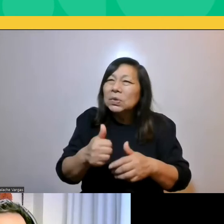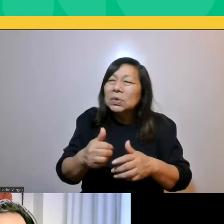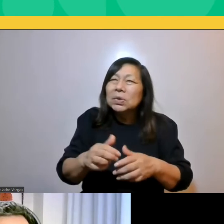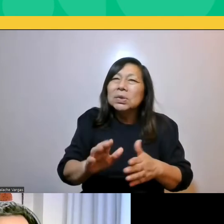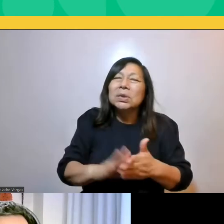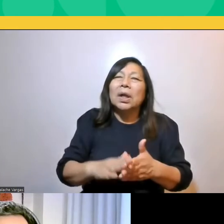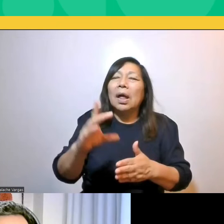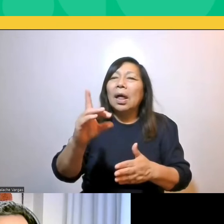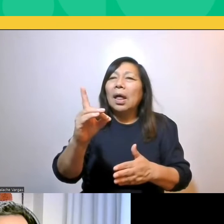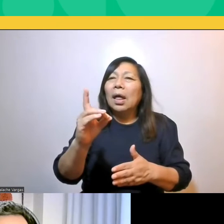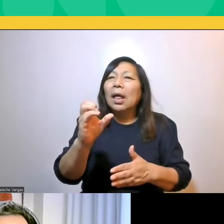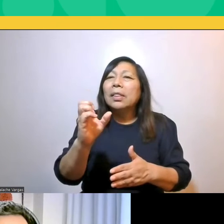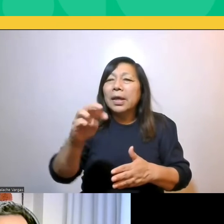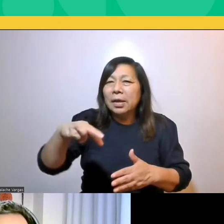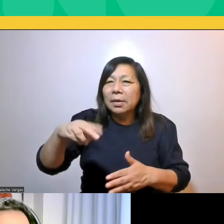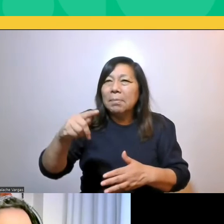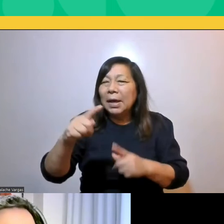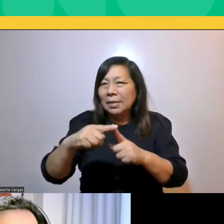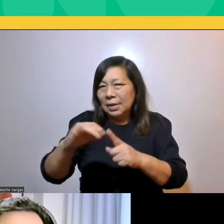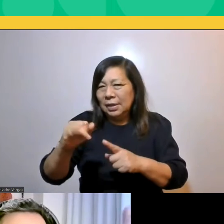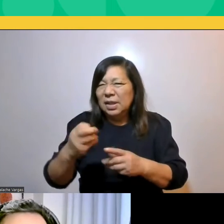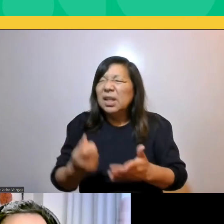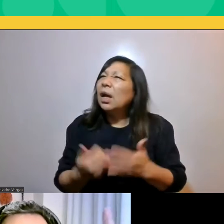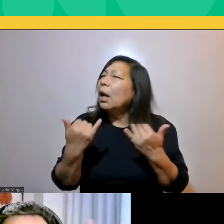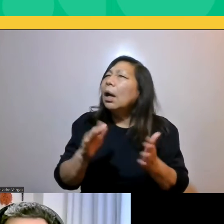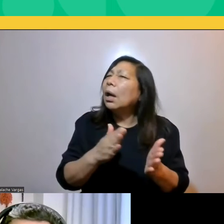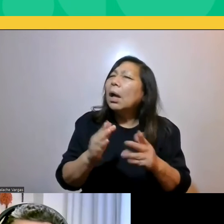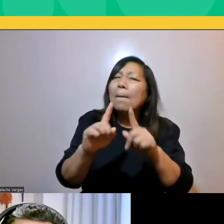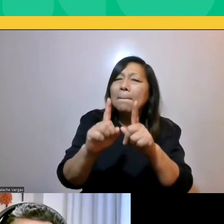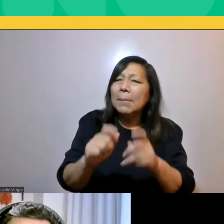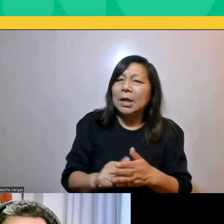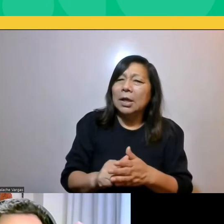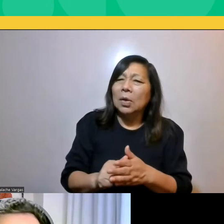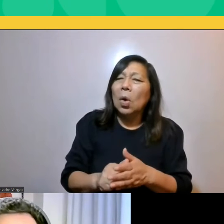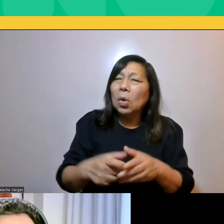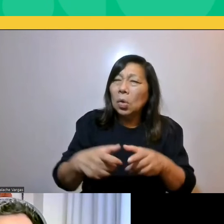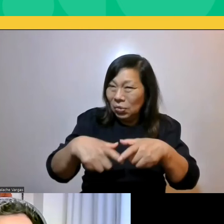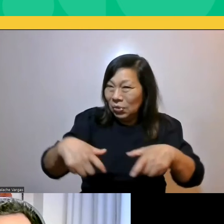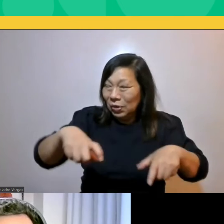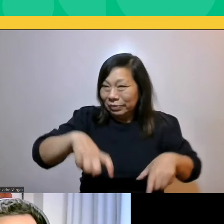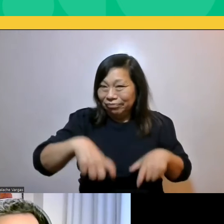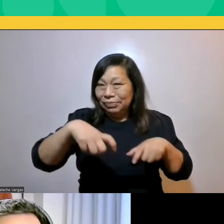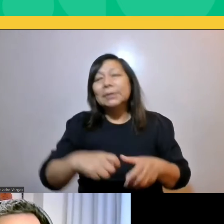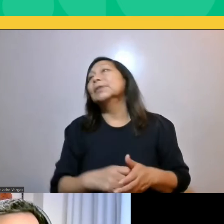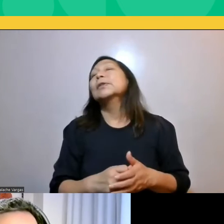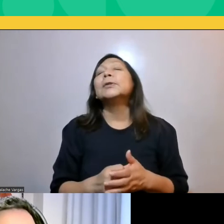por el uso de productos descartables. Y en este caso de las toallas higiénicas, porque también lo preguntan por